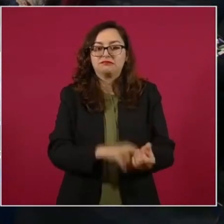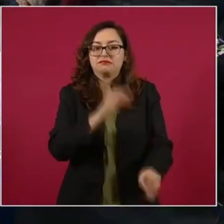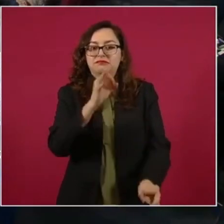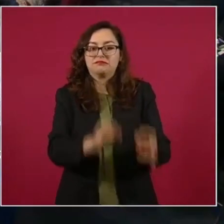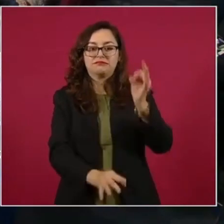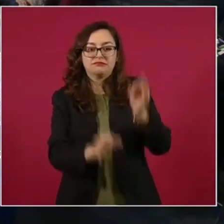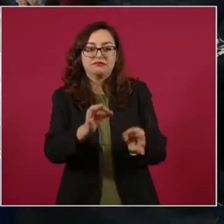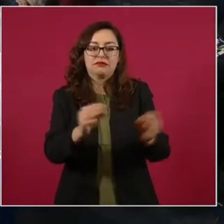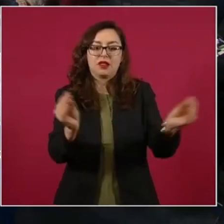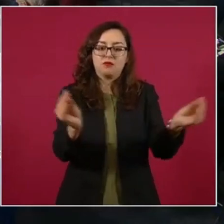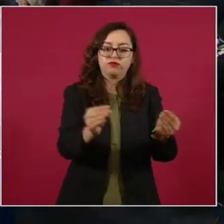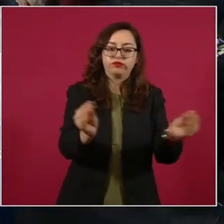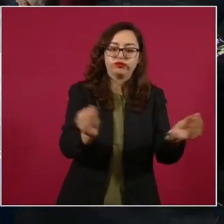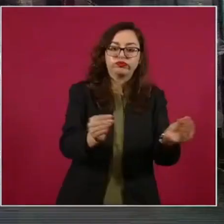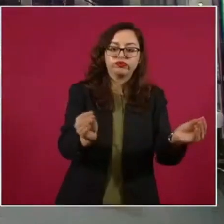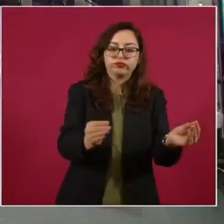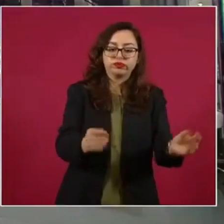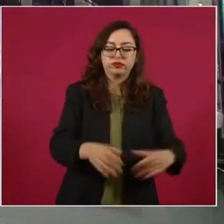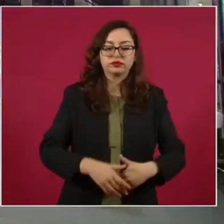¿Mande?